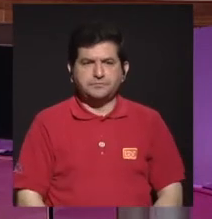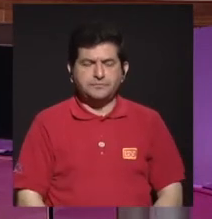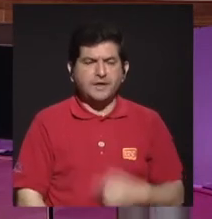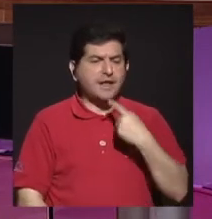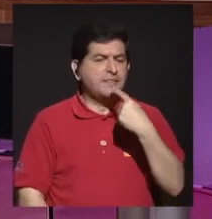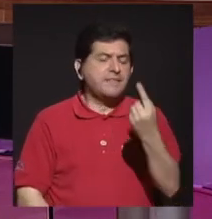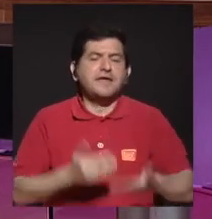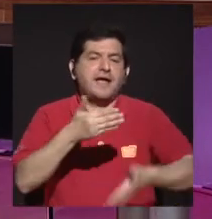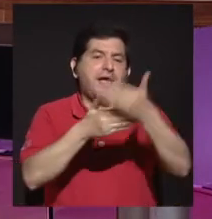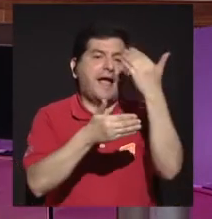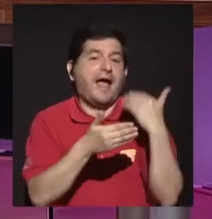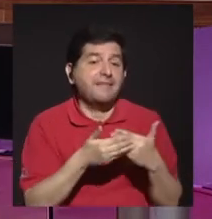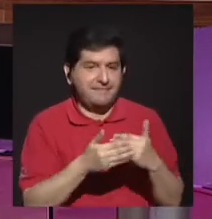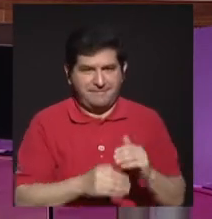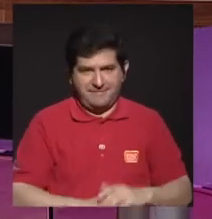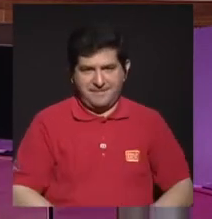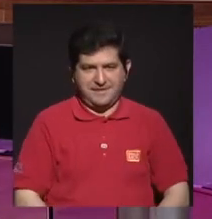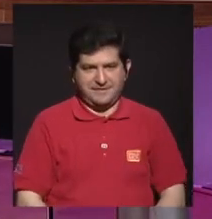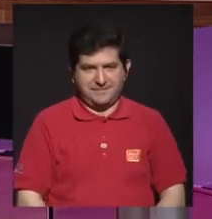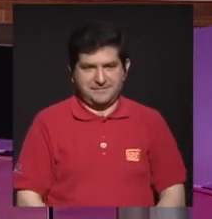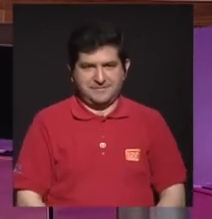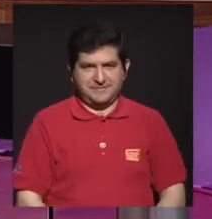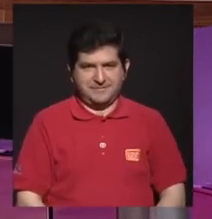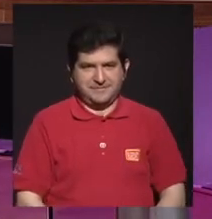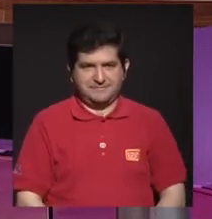decía antes que